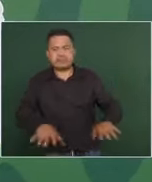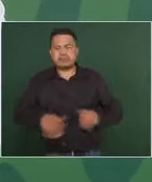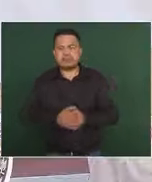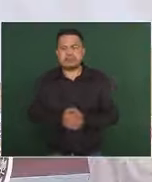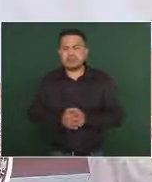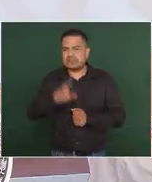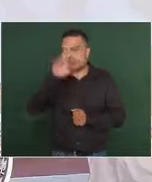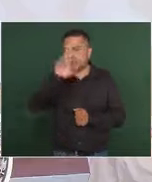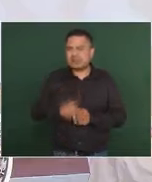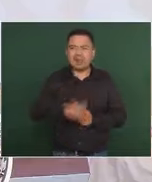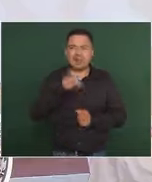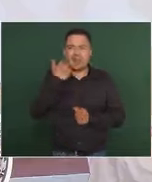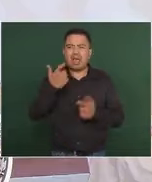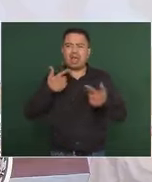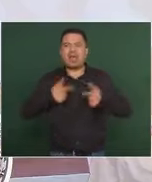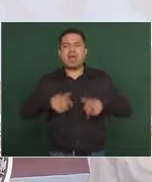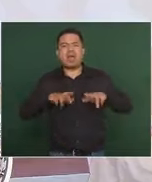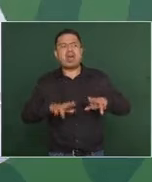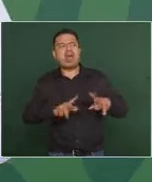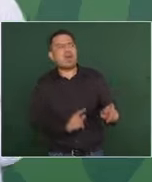No queremos intermediarios,